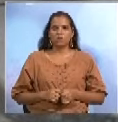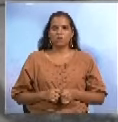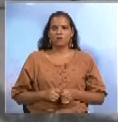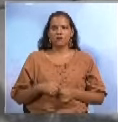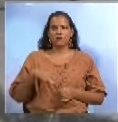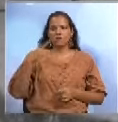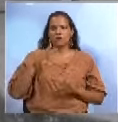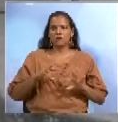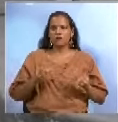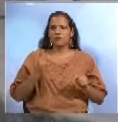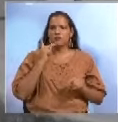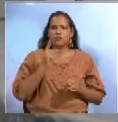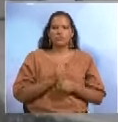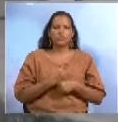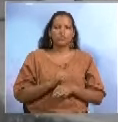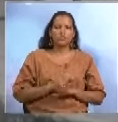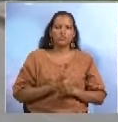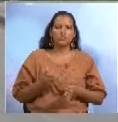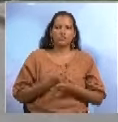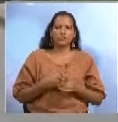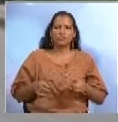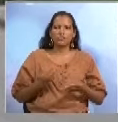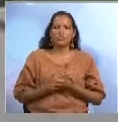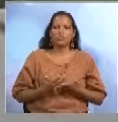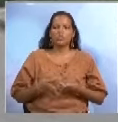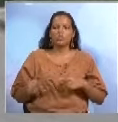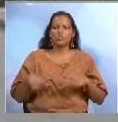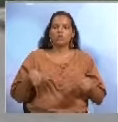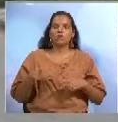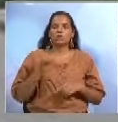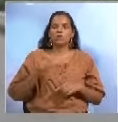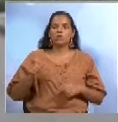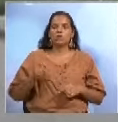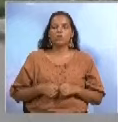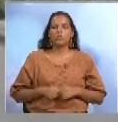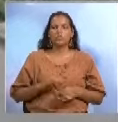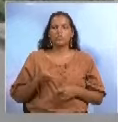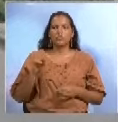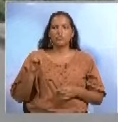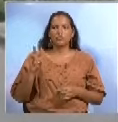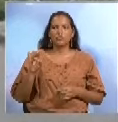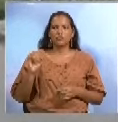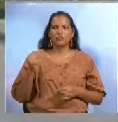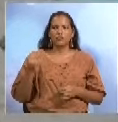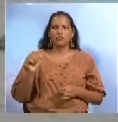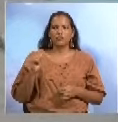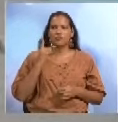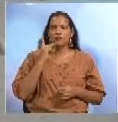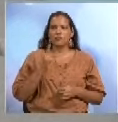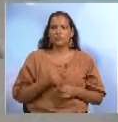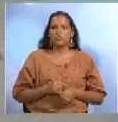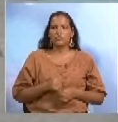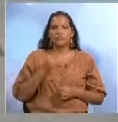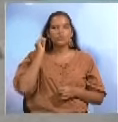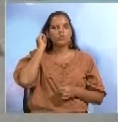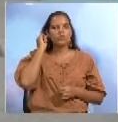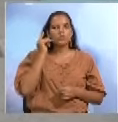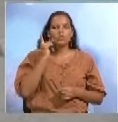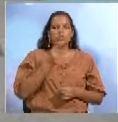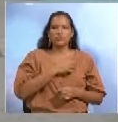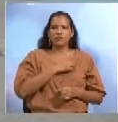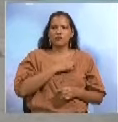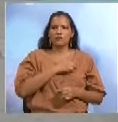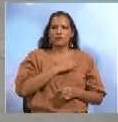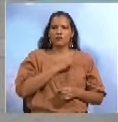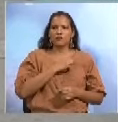Los delincuentes hacen lo que quieren en el sector, afirman moradores de Nueva Esperanza Norte. Amada Mina se siente